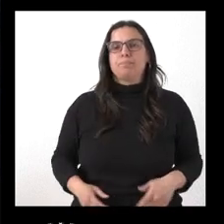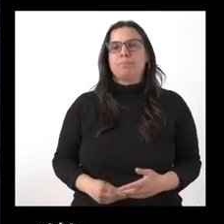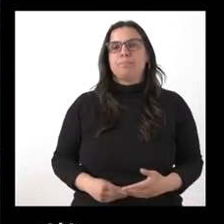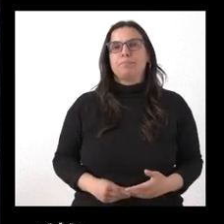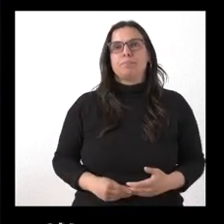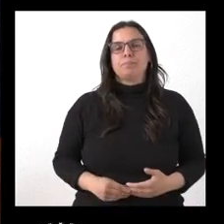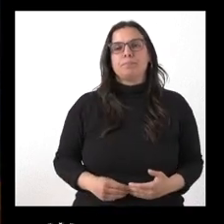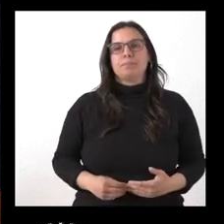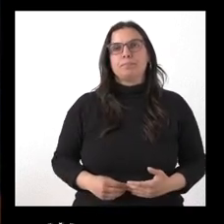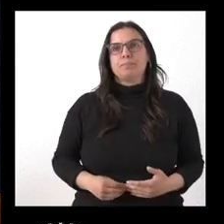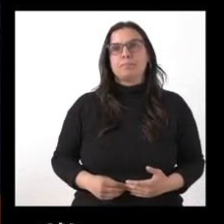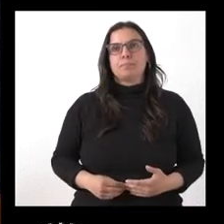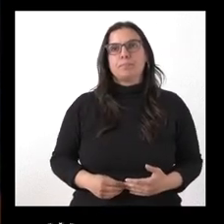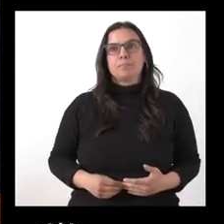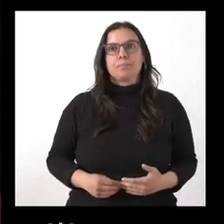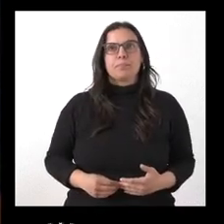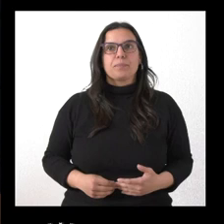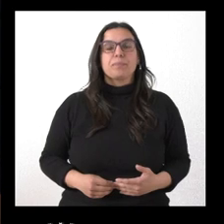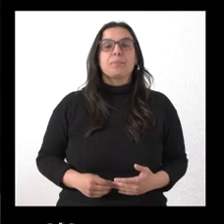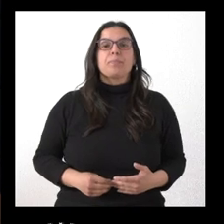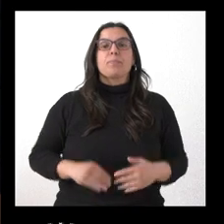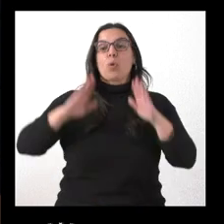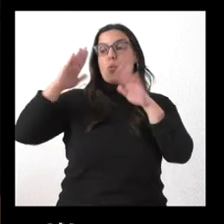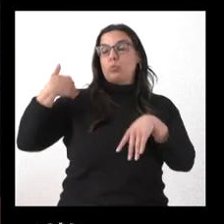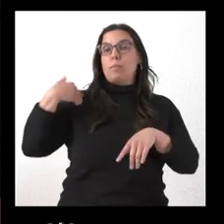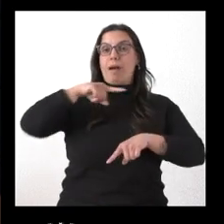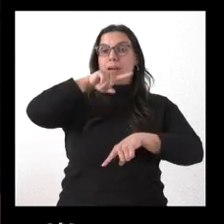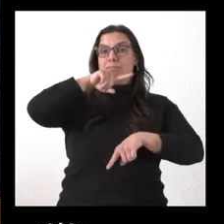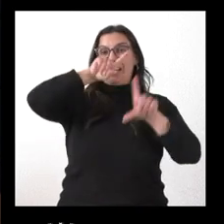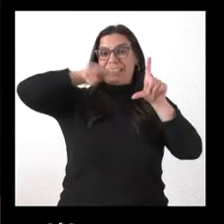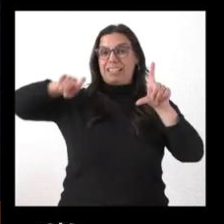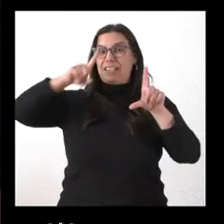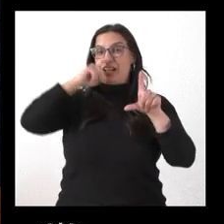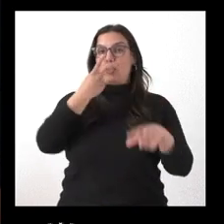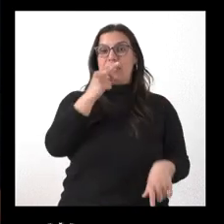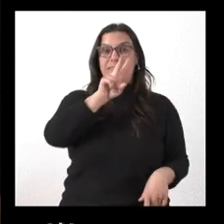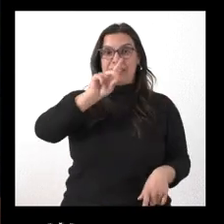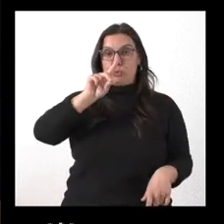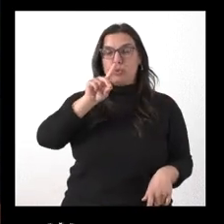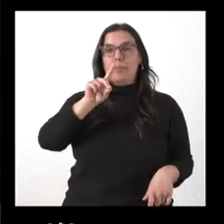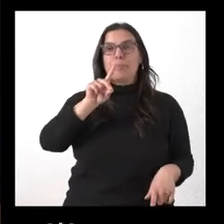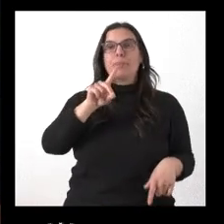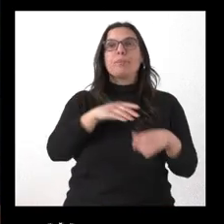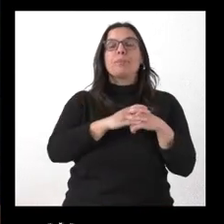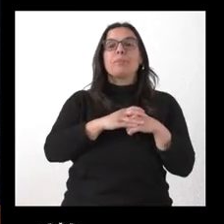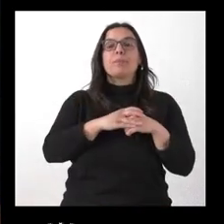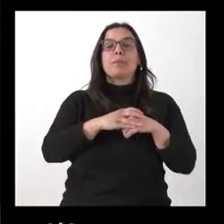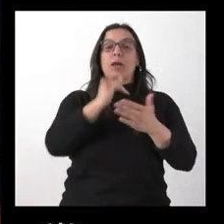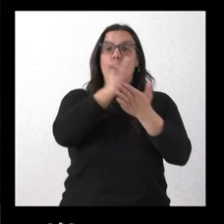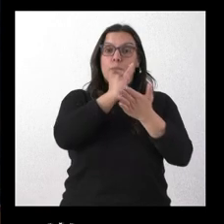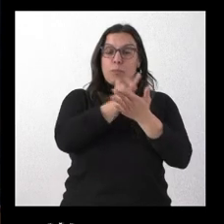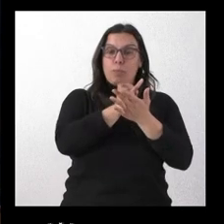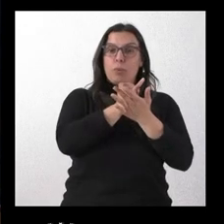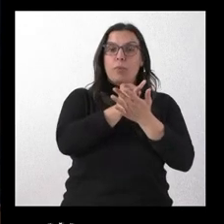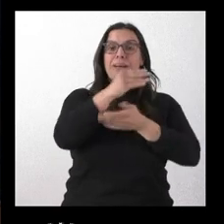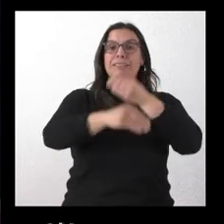último información estadística que tenemos al respecto que es del año 21 la cobertura de este cribado poblacional alcanzó